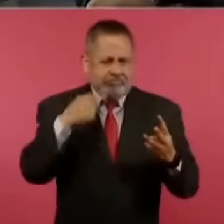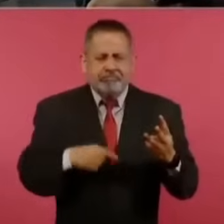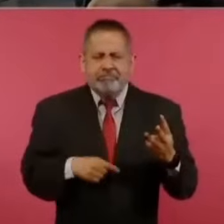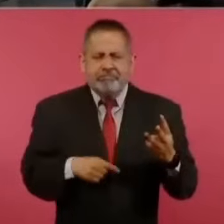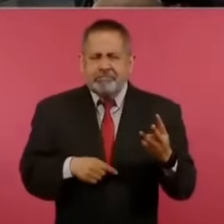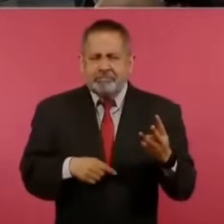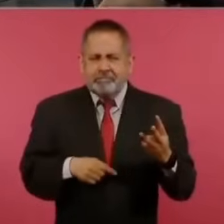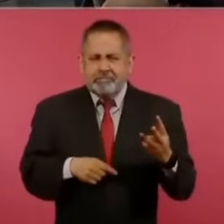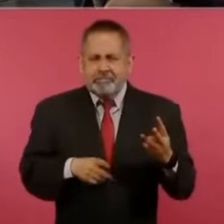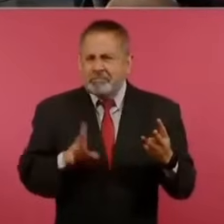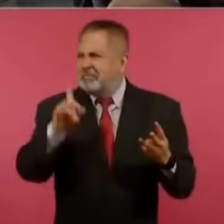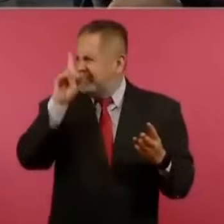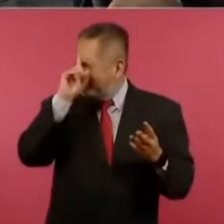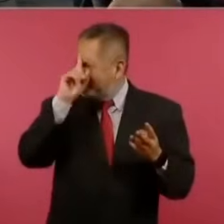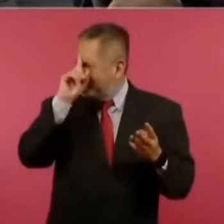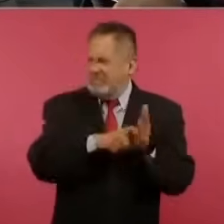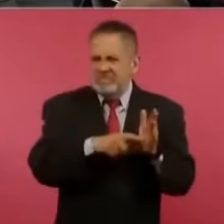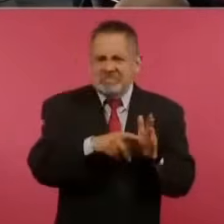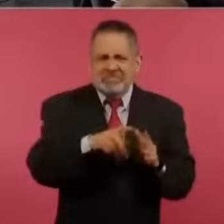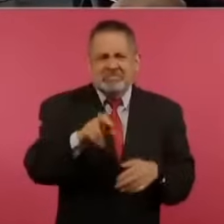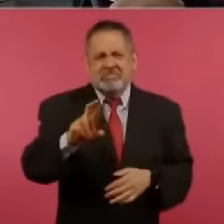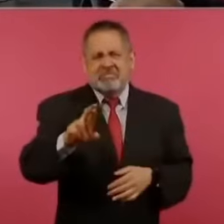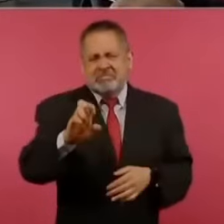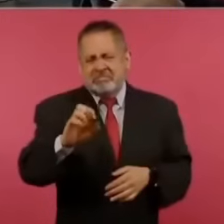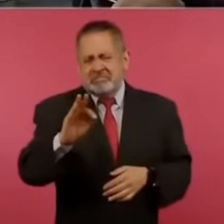Creo que es en el Reforma,